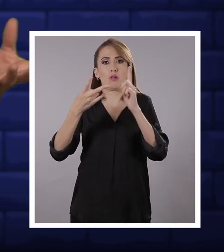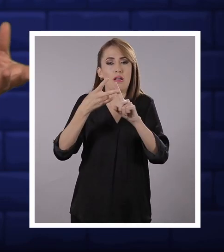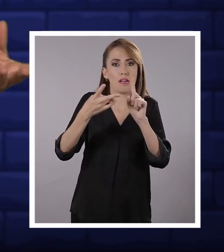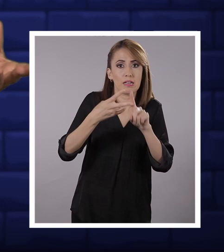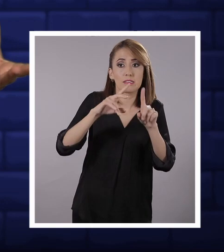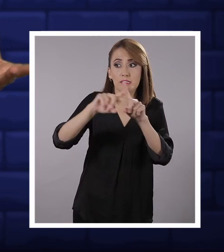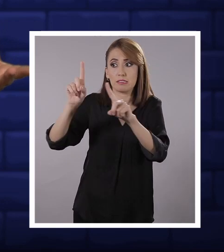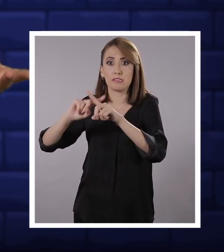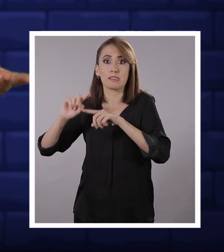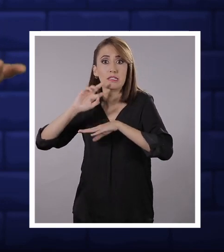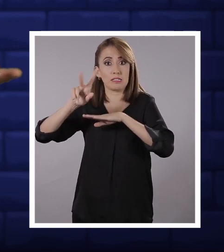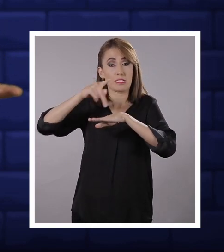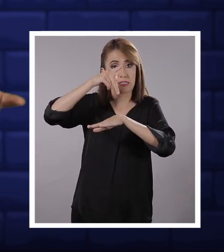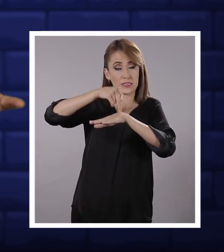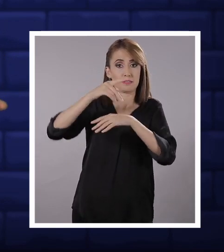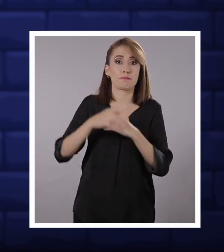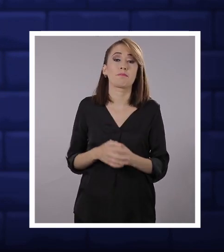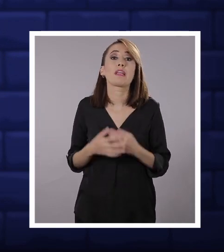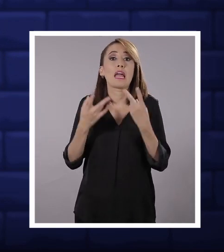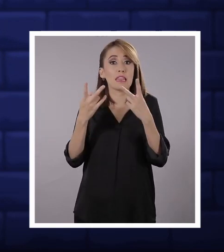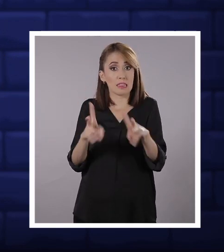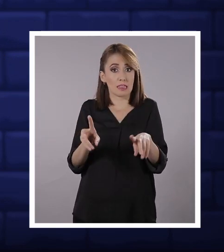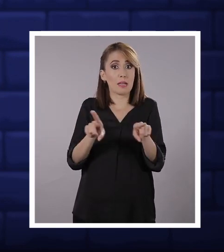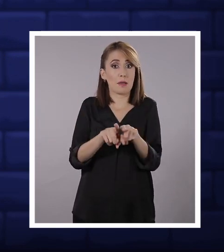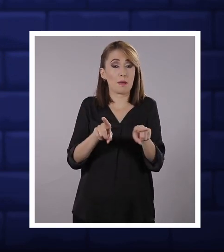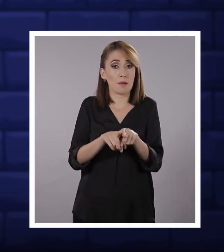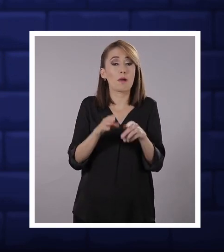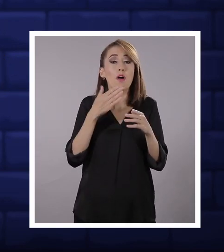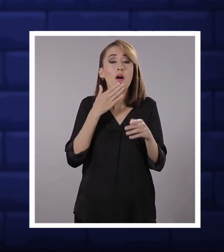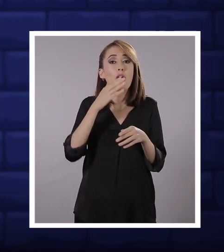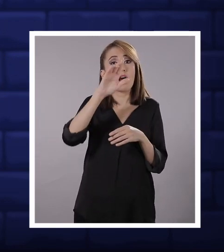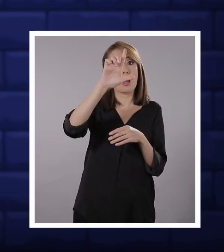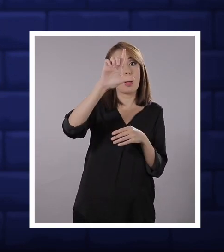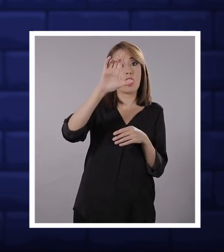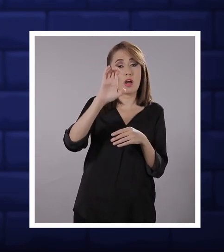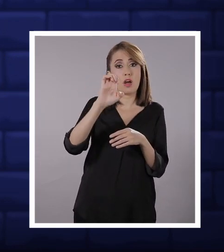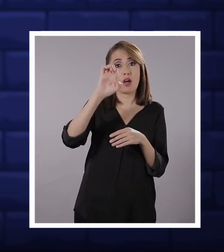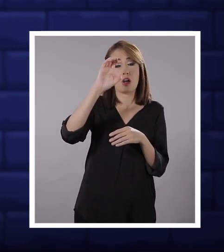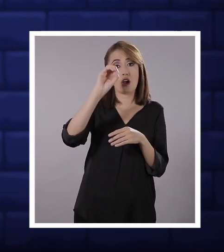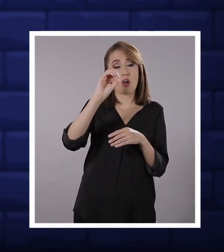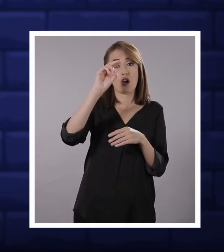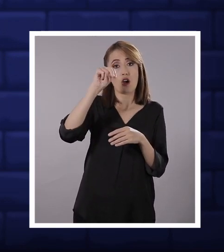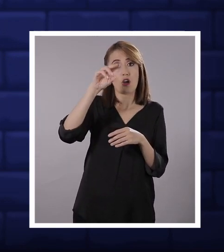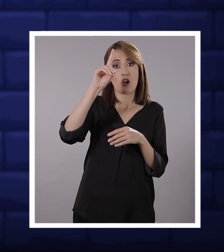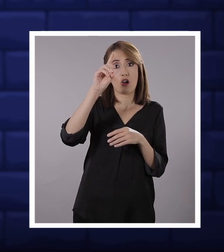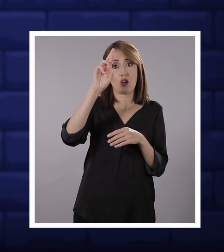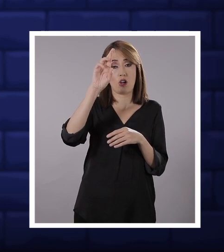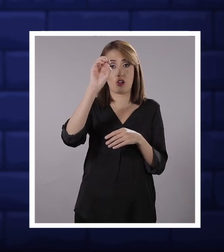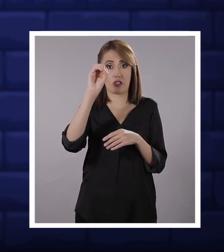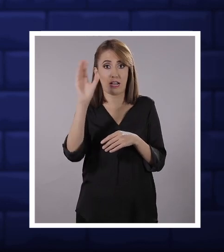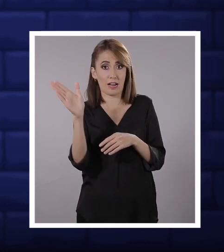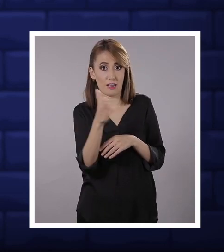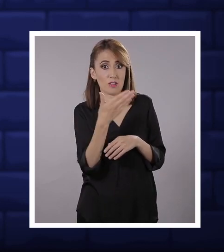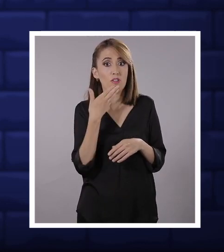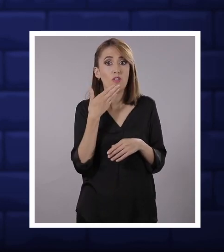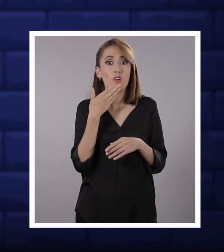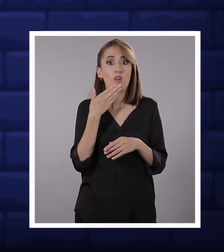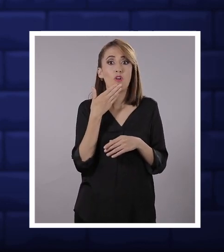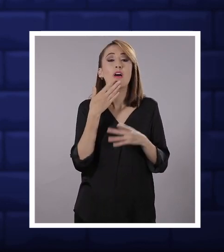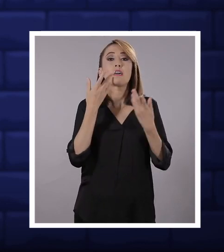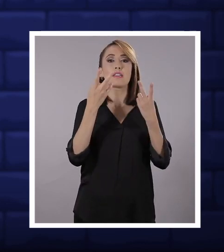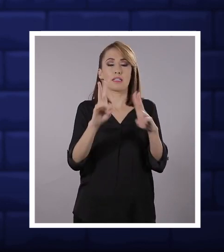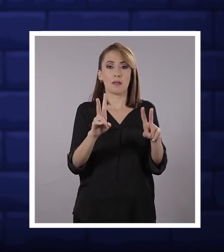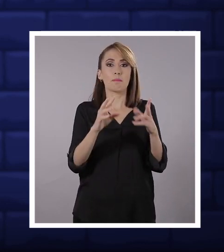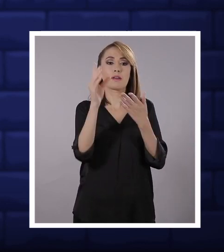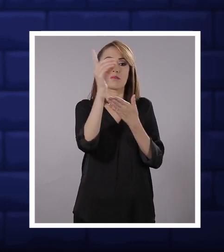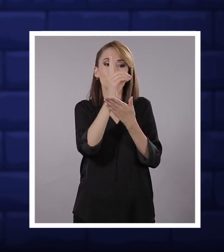distintas profesiones. Leonardo también era conocido como Leonardo Pisano, Leonardo Bigolo y Leonardo de Pisa,